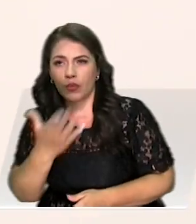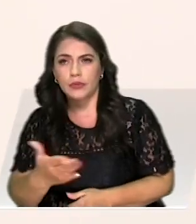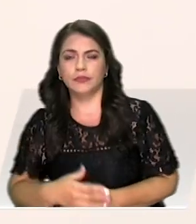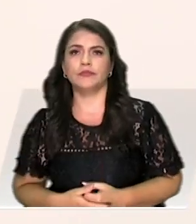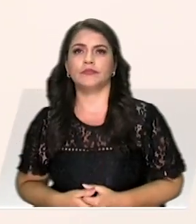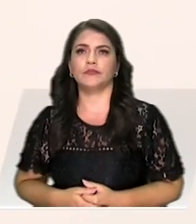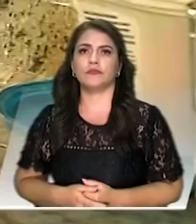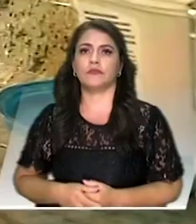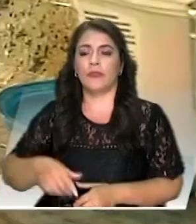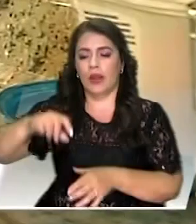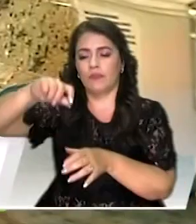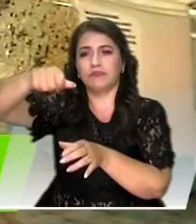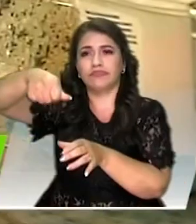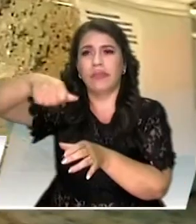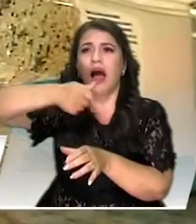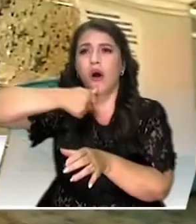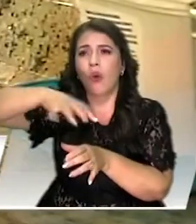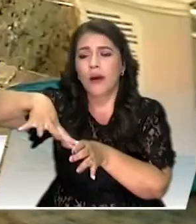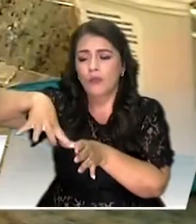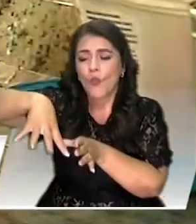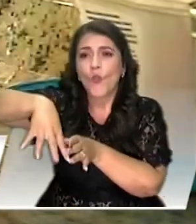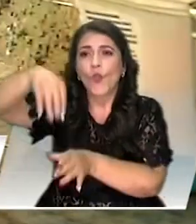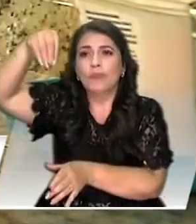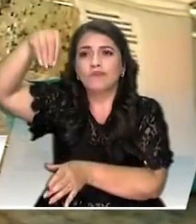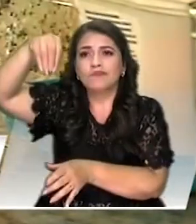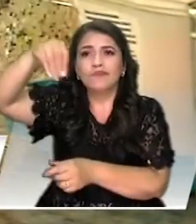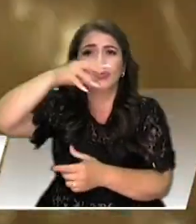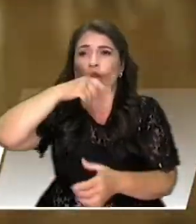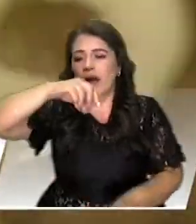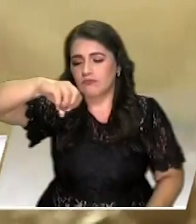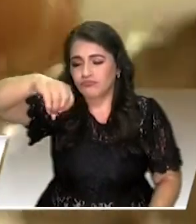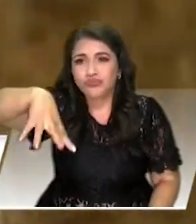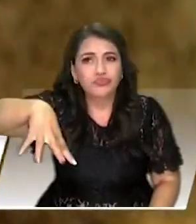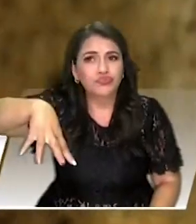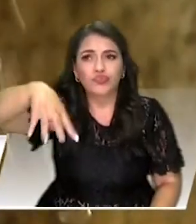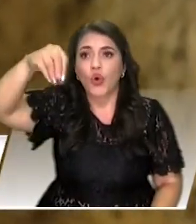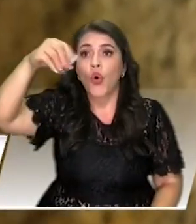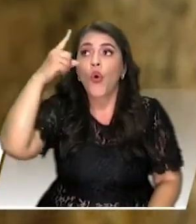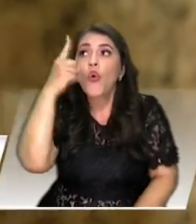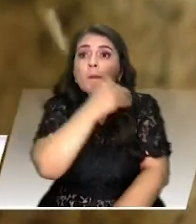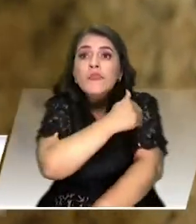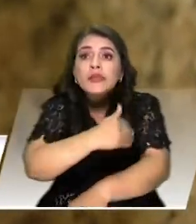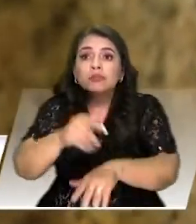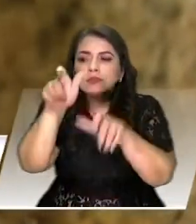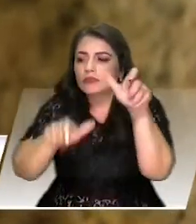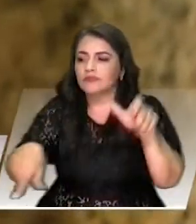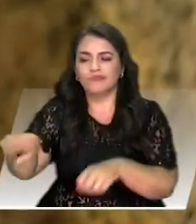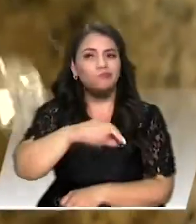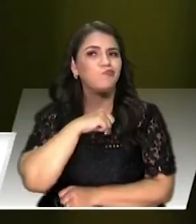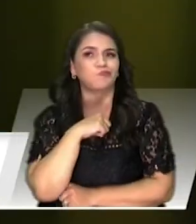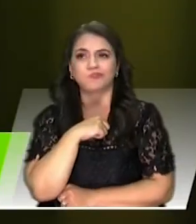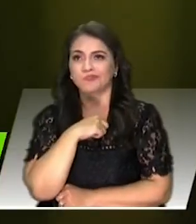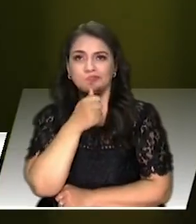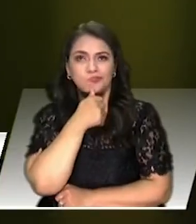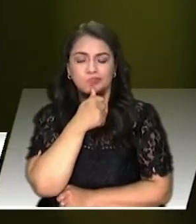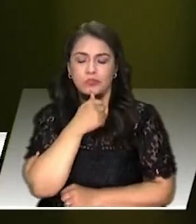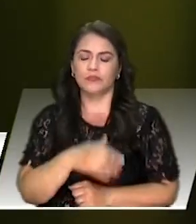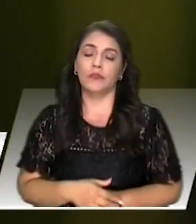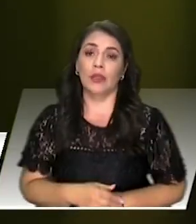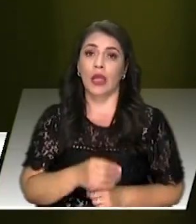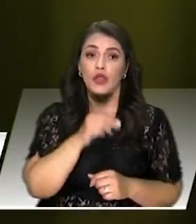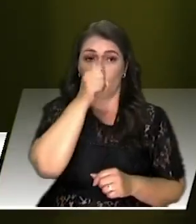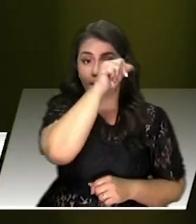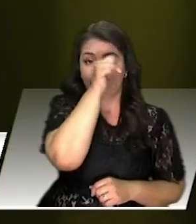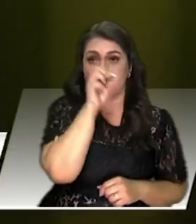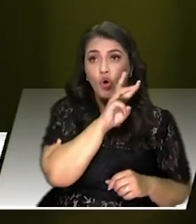Ni una gota de agua potable saldrá por los grifos de las casas donde viven 1 millón de personas del Valle de Aburrá. Los cortes serán a partir del domingo